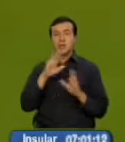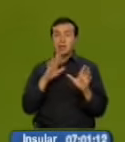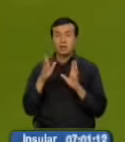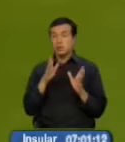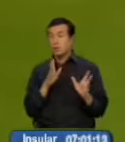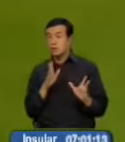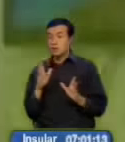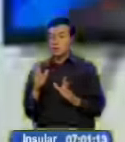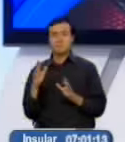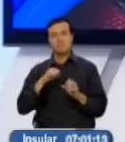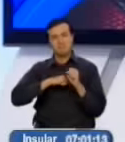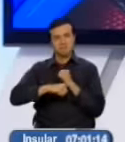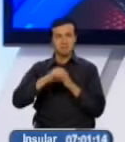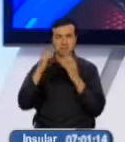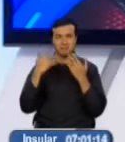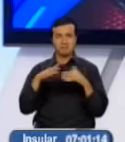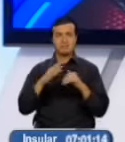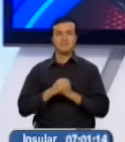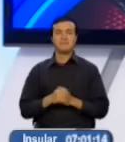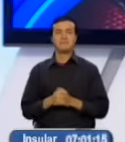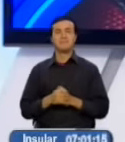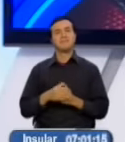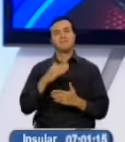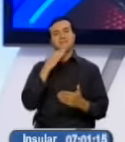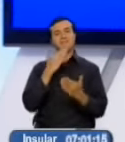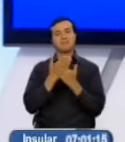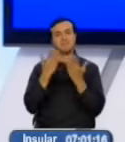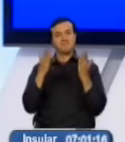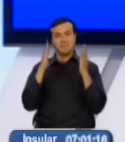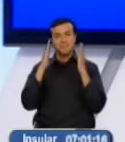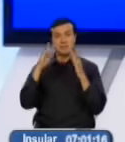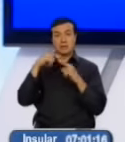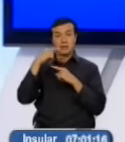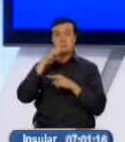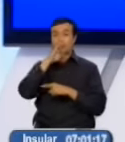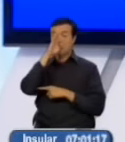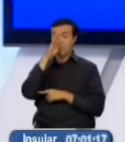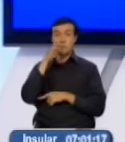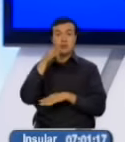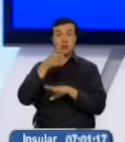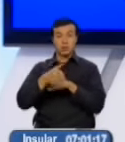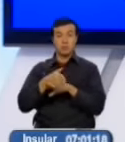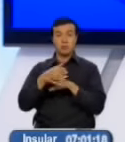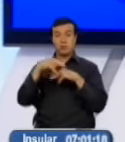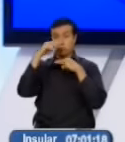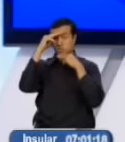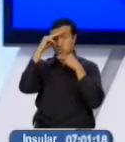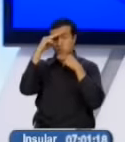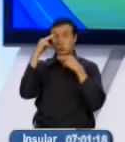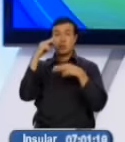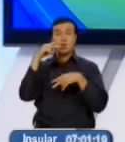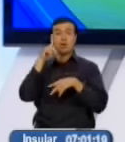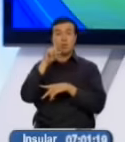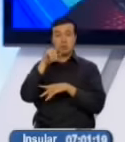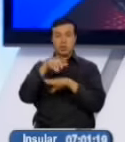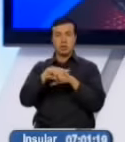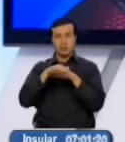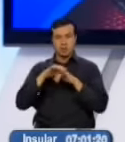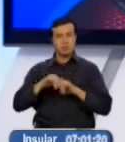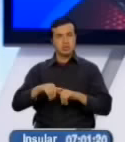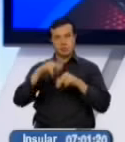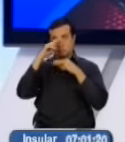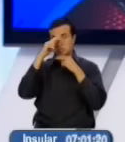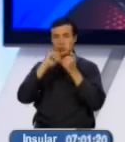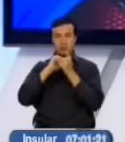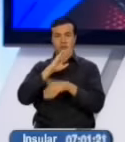contener la pelota. Con esto nos despedimos, amigos, pero les invitamos como siempre para que nos acompañen en las emisiones del equipo a las 13 horas con más información,